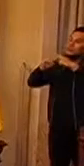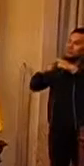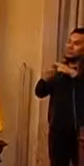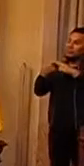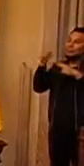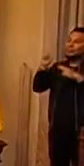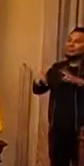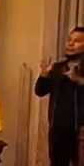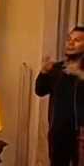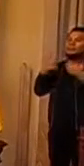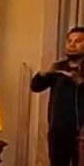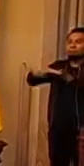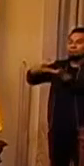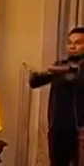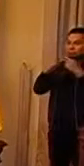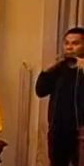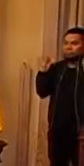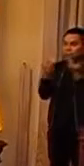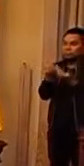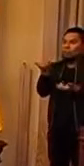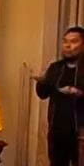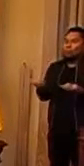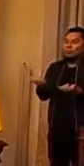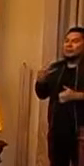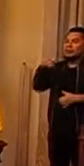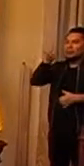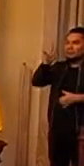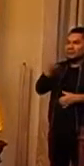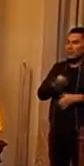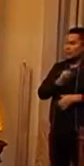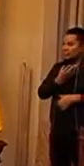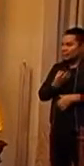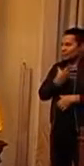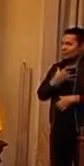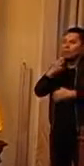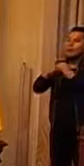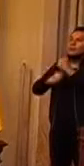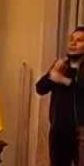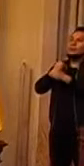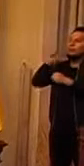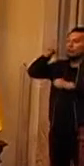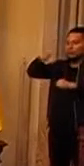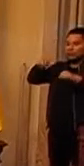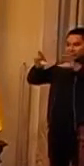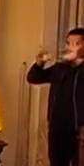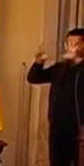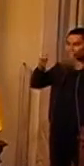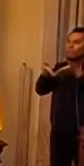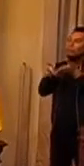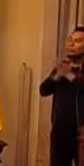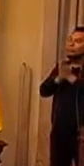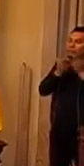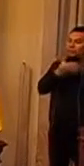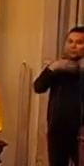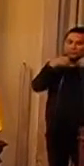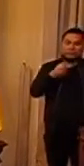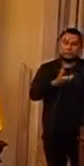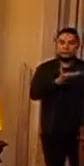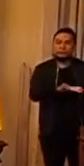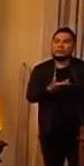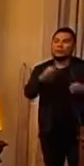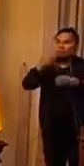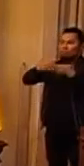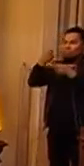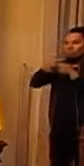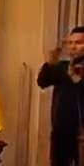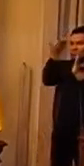A nuestra sesión ordinaria del día de hoy, 17 de mayo del año 2018. Le voy a pedir a nuestra secretaria general del Consejo que se